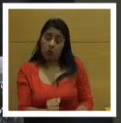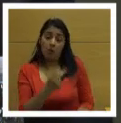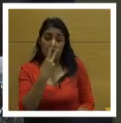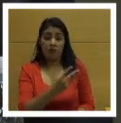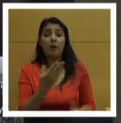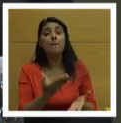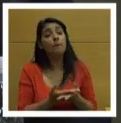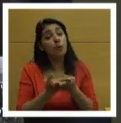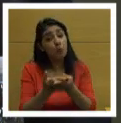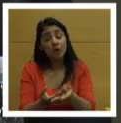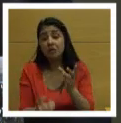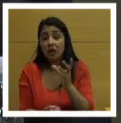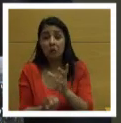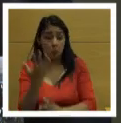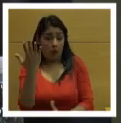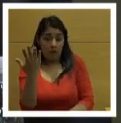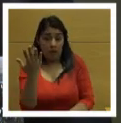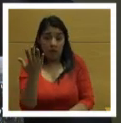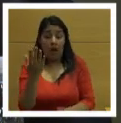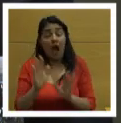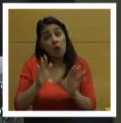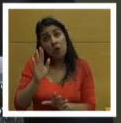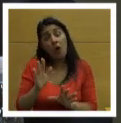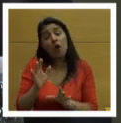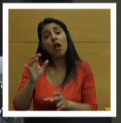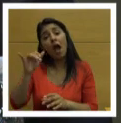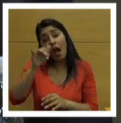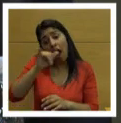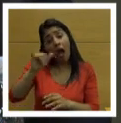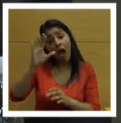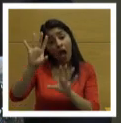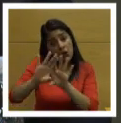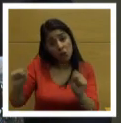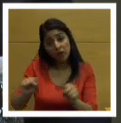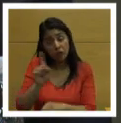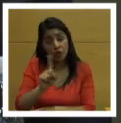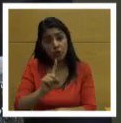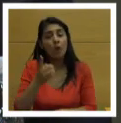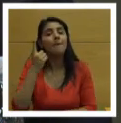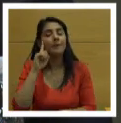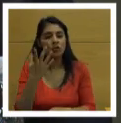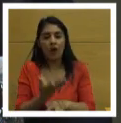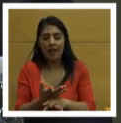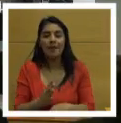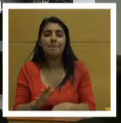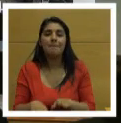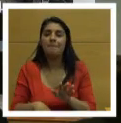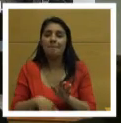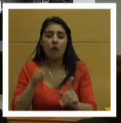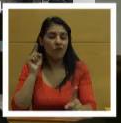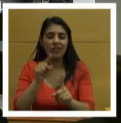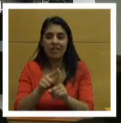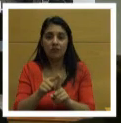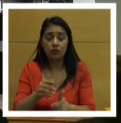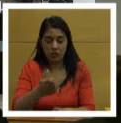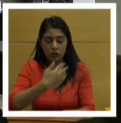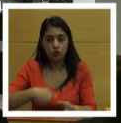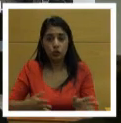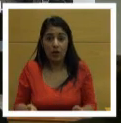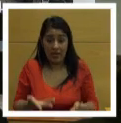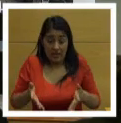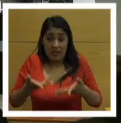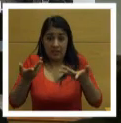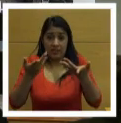podamos o no compartir en lo personal. Sin embargo, no tienen otro objeto que enriquecer y buscar caminos que signifiquen una